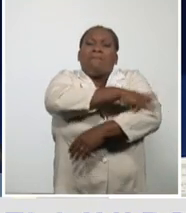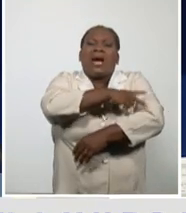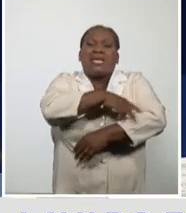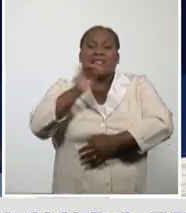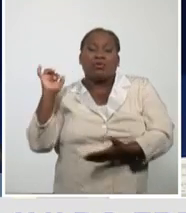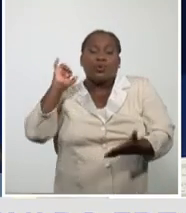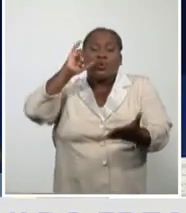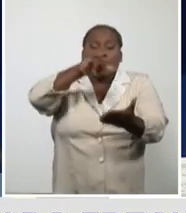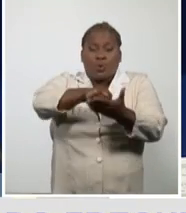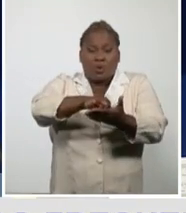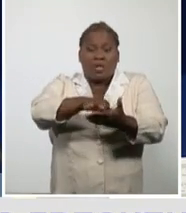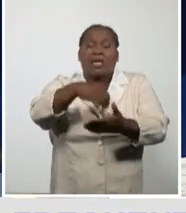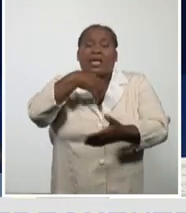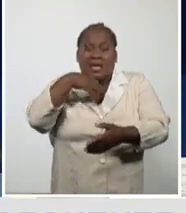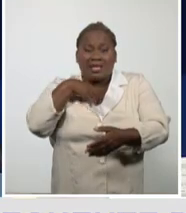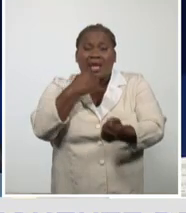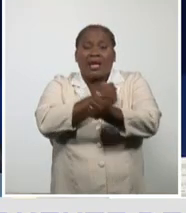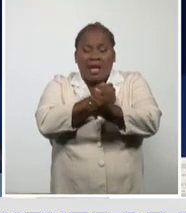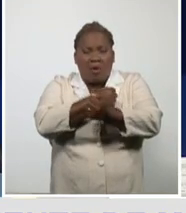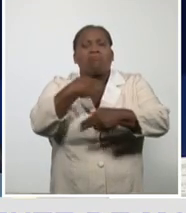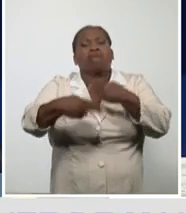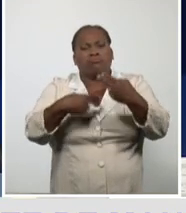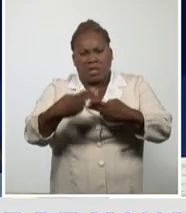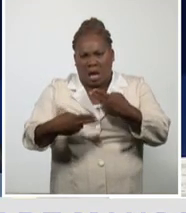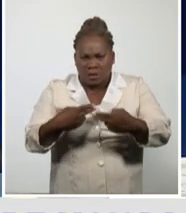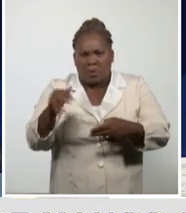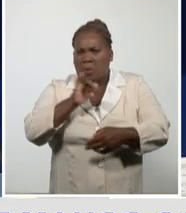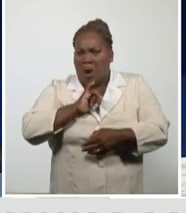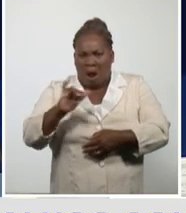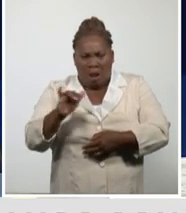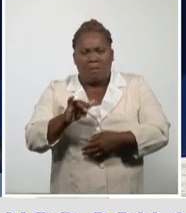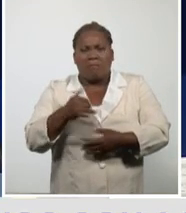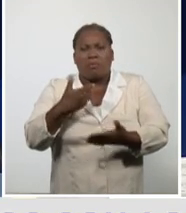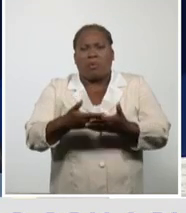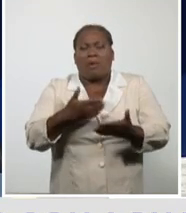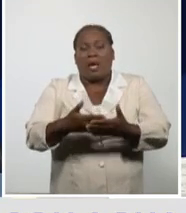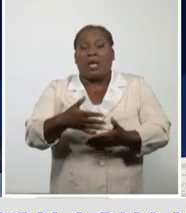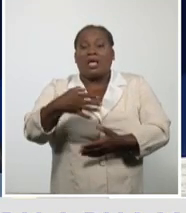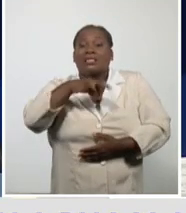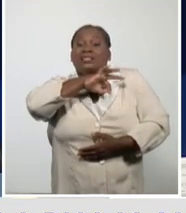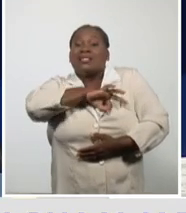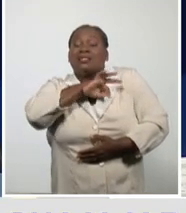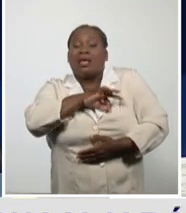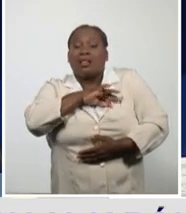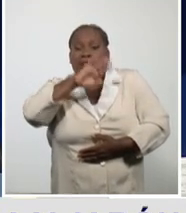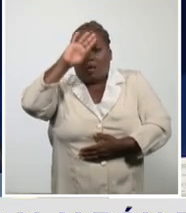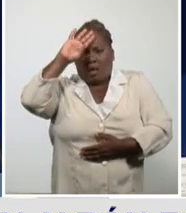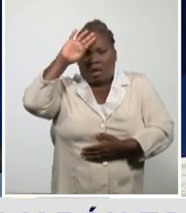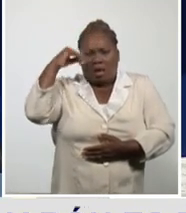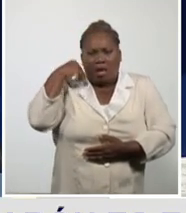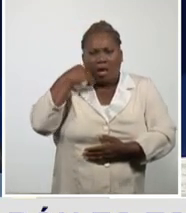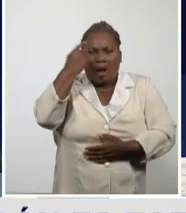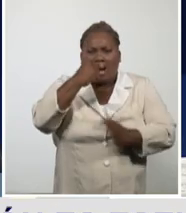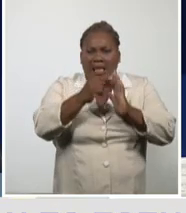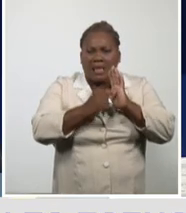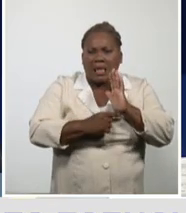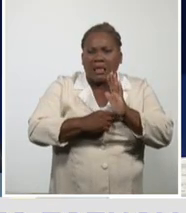enfermedad, se hace la prueba. Y si tienes síntomas característicos de esta